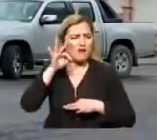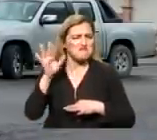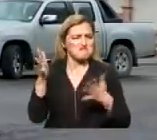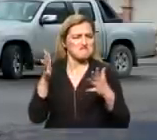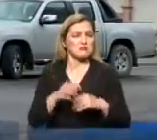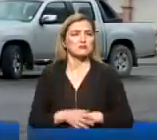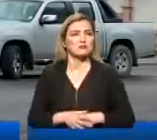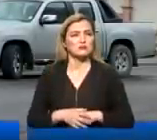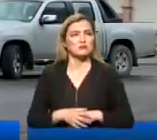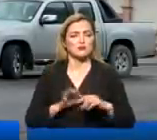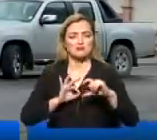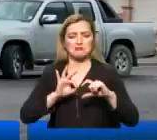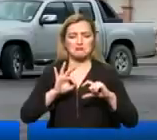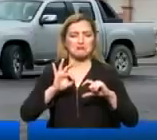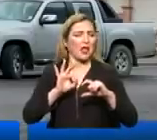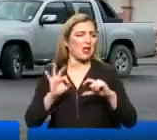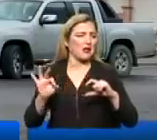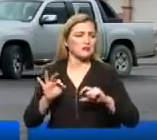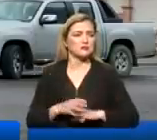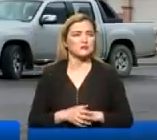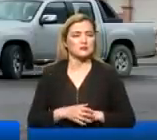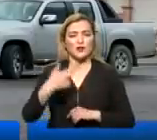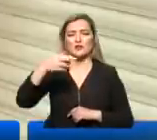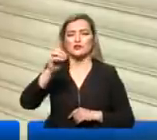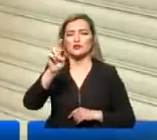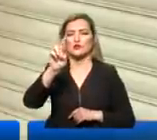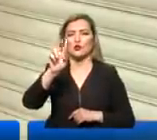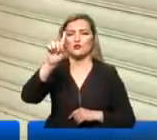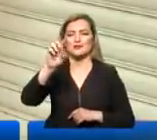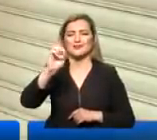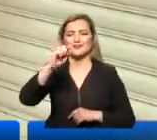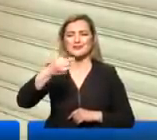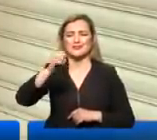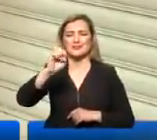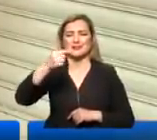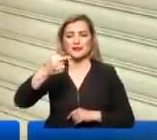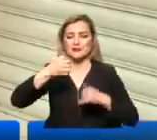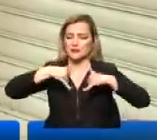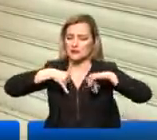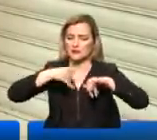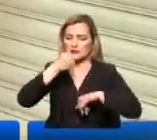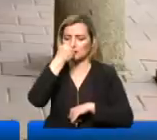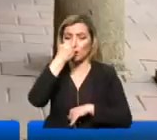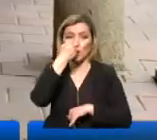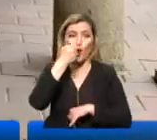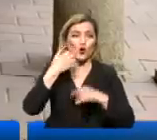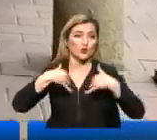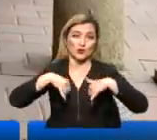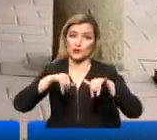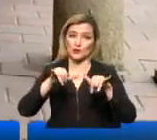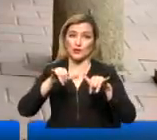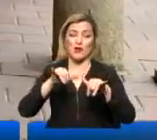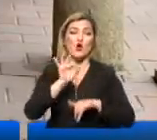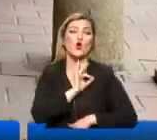cantones con poco movimiento es Chordelec, que se mantiene en semáforo rojo. Por ello, los más de 150 almacenes de joyas y otros